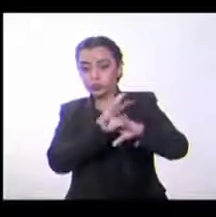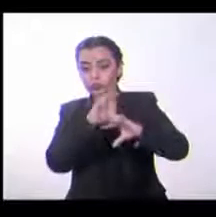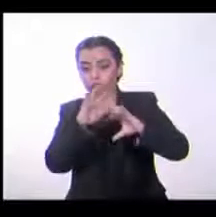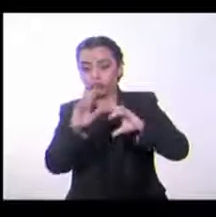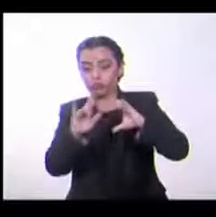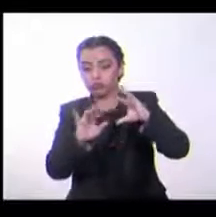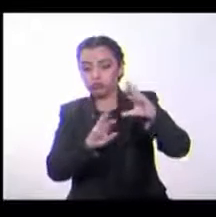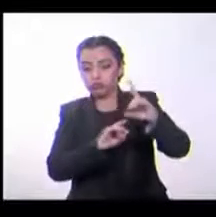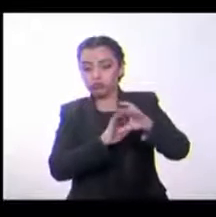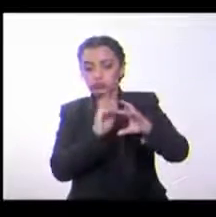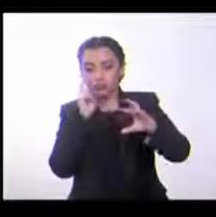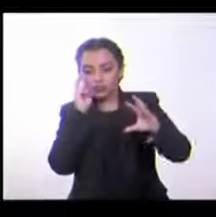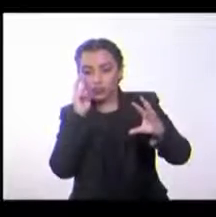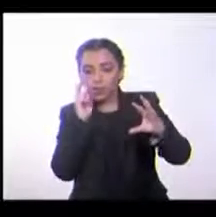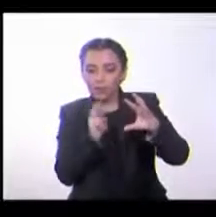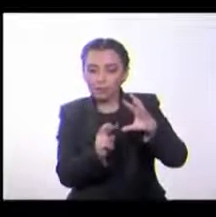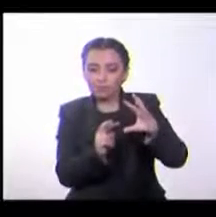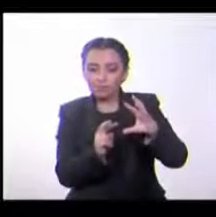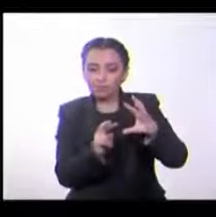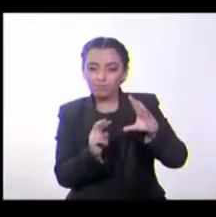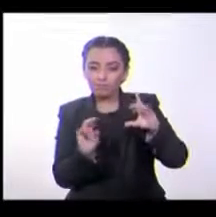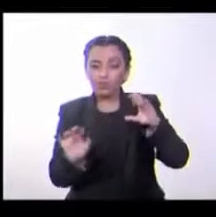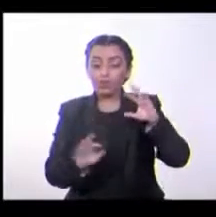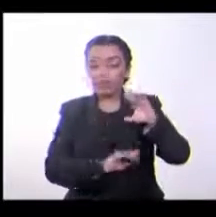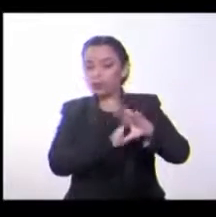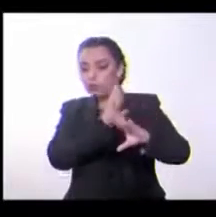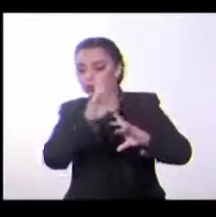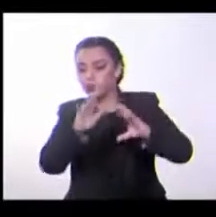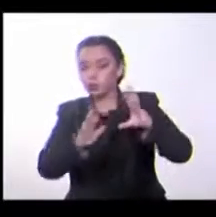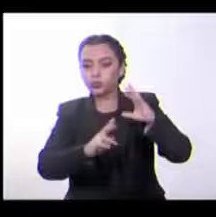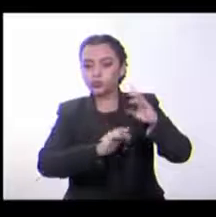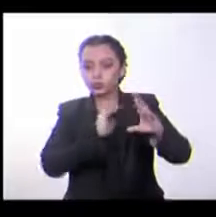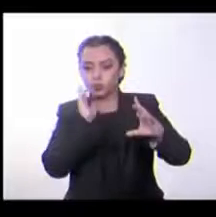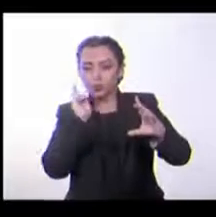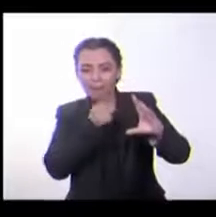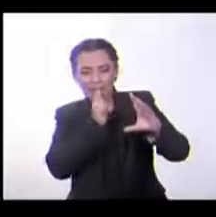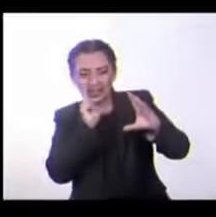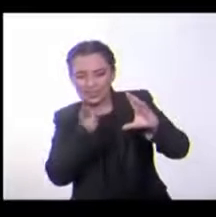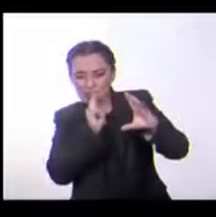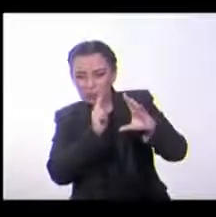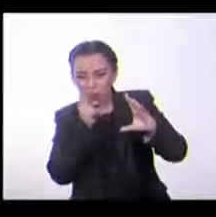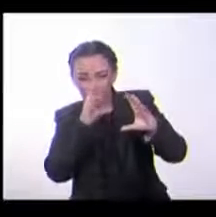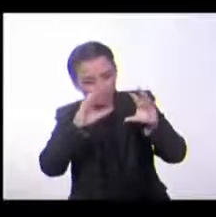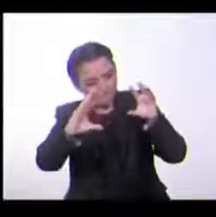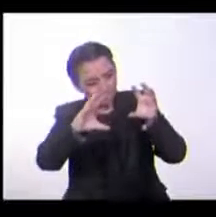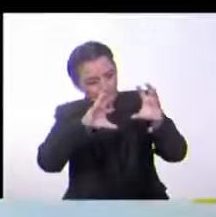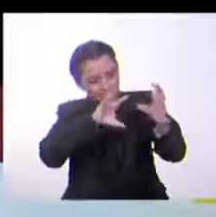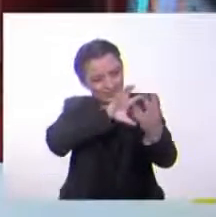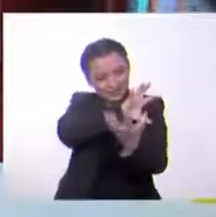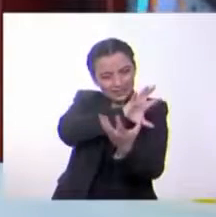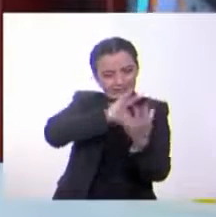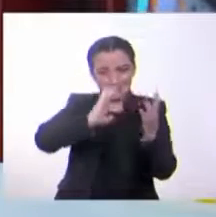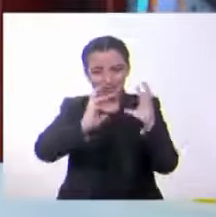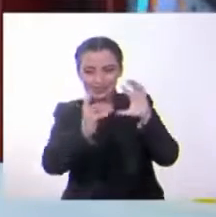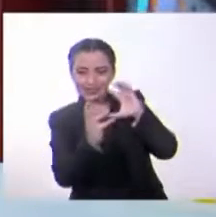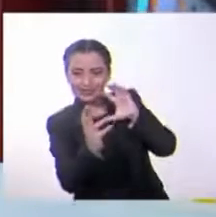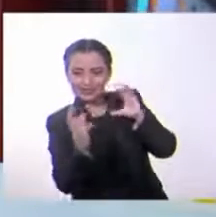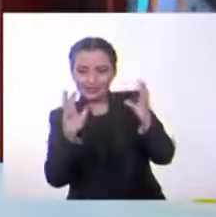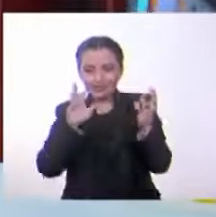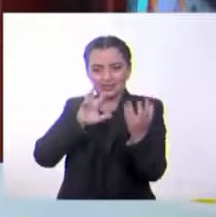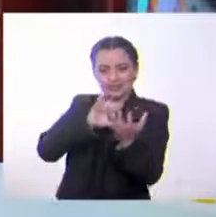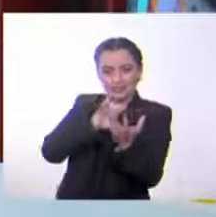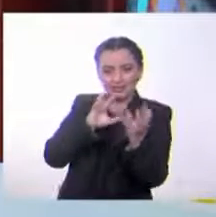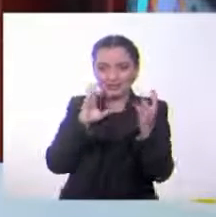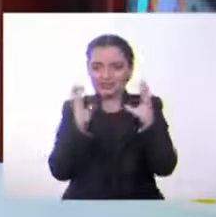Posiblemente notas ciertos patrones, posiblemente notes ciertos torbellinos,